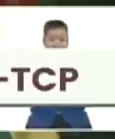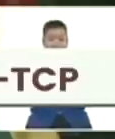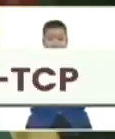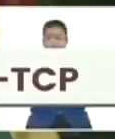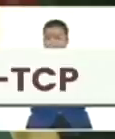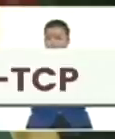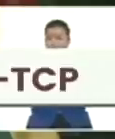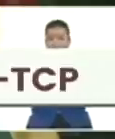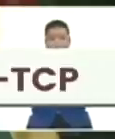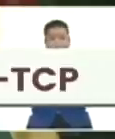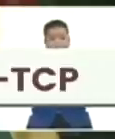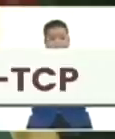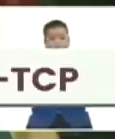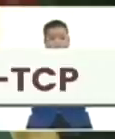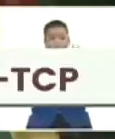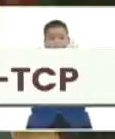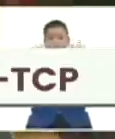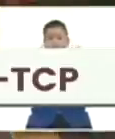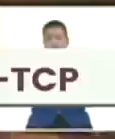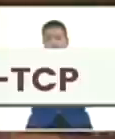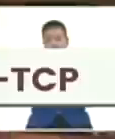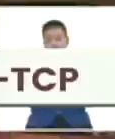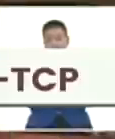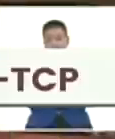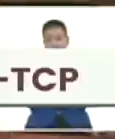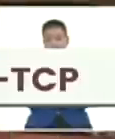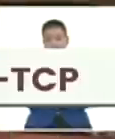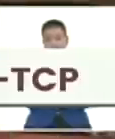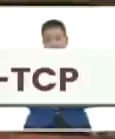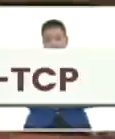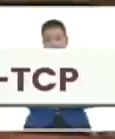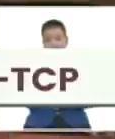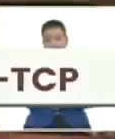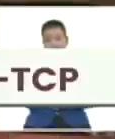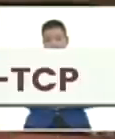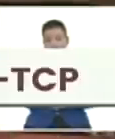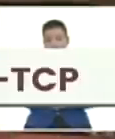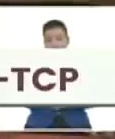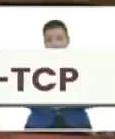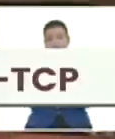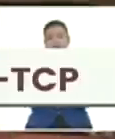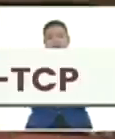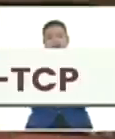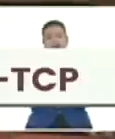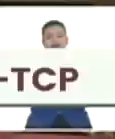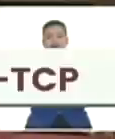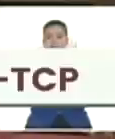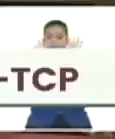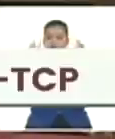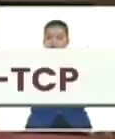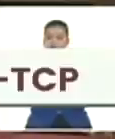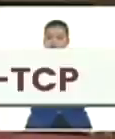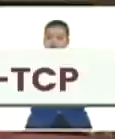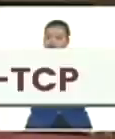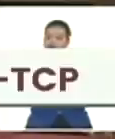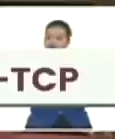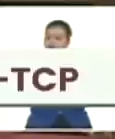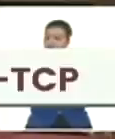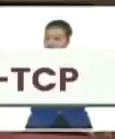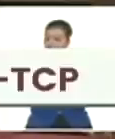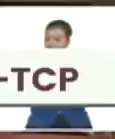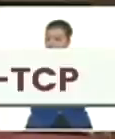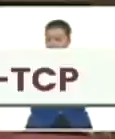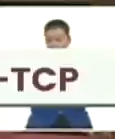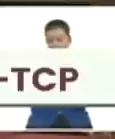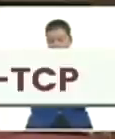mundial para beneficio de unos pocos. Necesitamos un nuevo orden mundial verdaderamente democrático, justo,